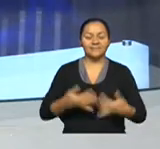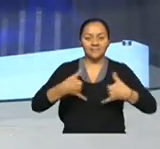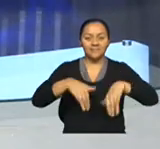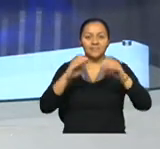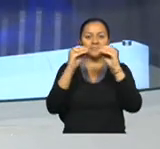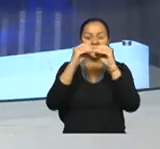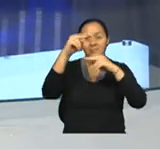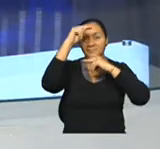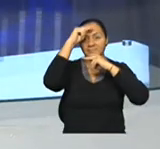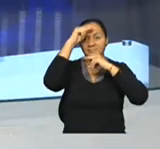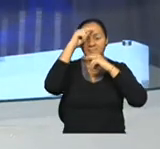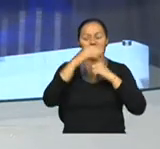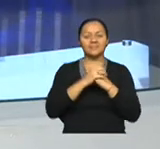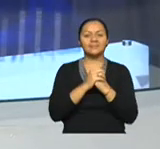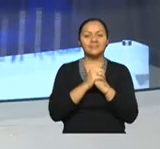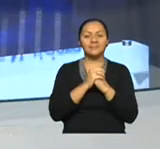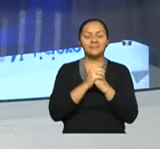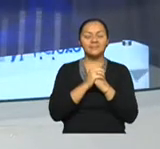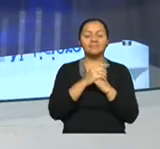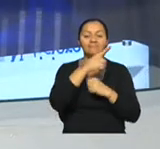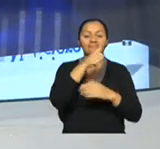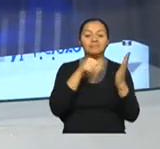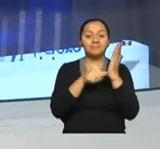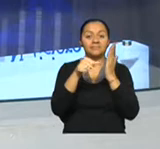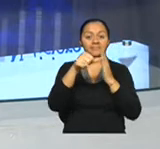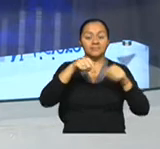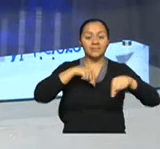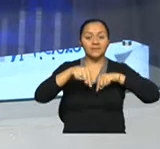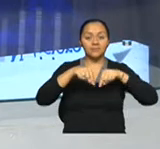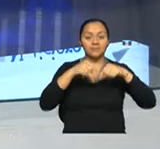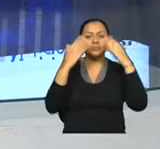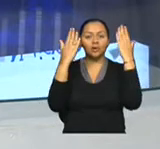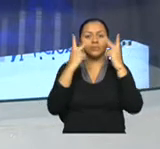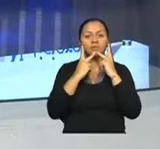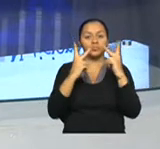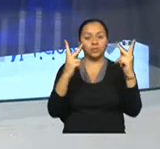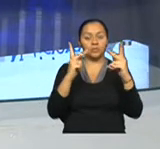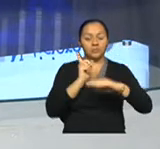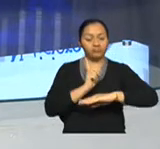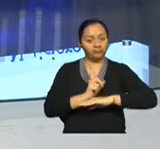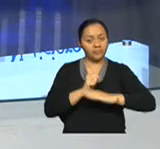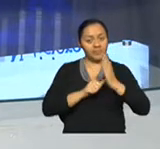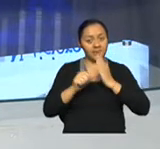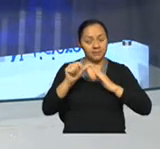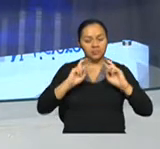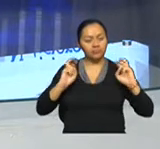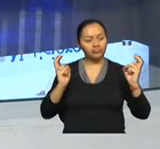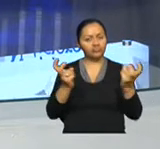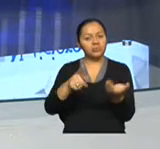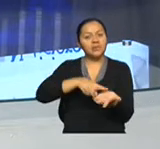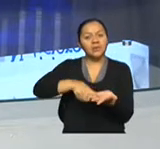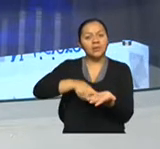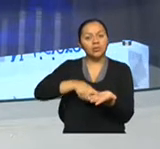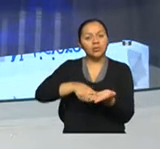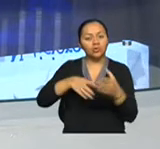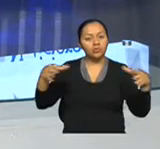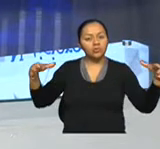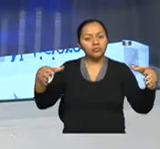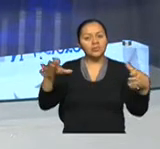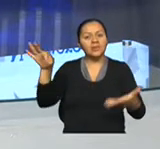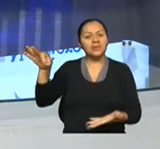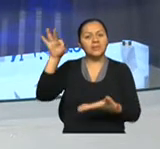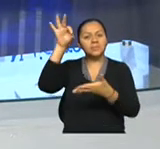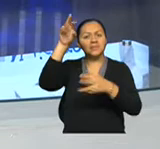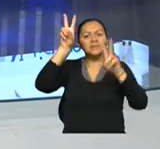Continuamos con más información. El titular del Ministerio de Transporte y Obras Públicas mantuvo una reunión con representantes de la construcción